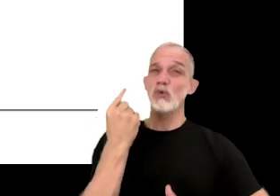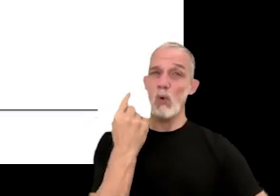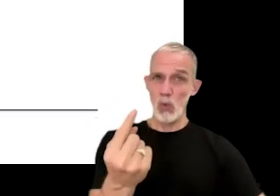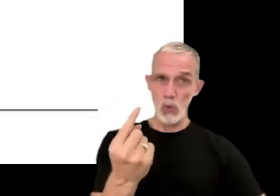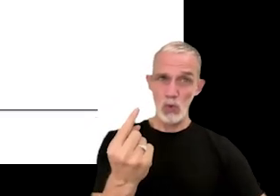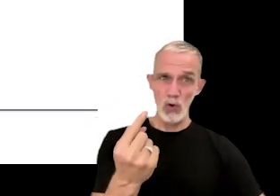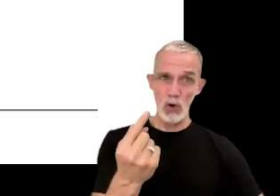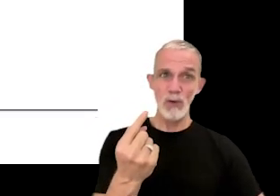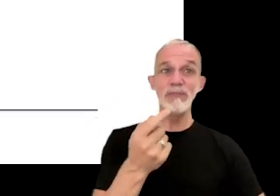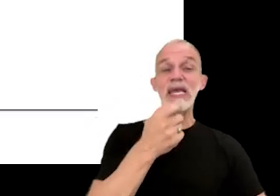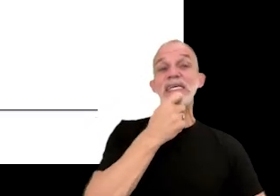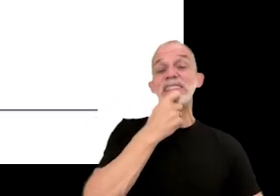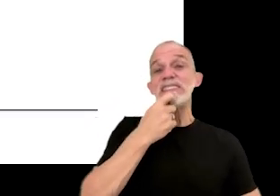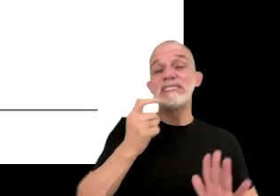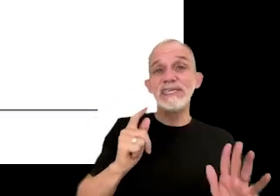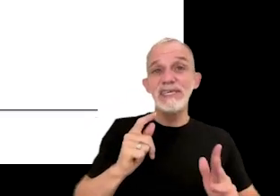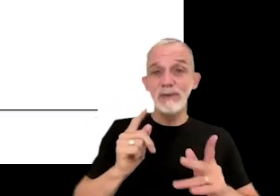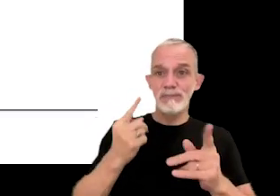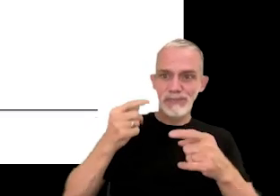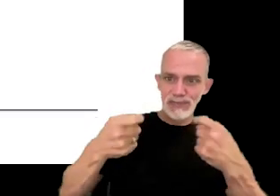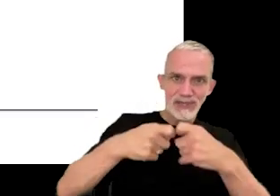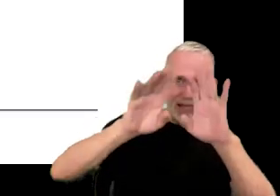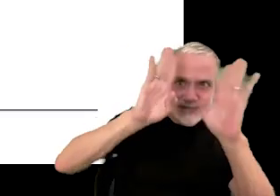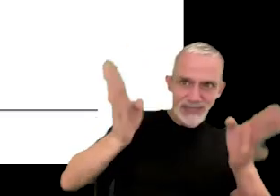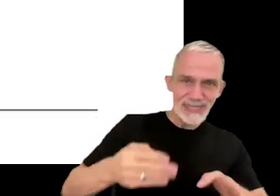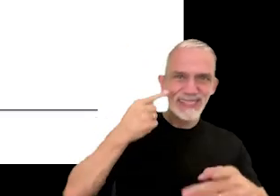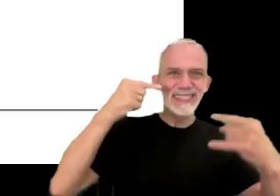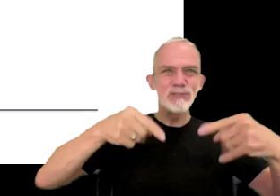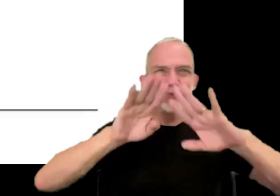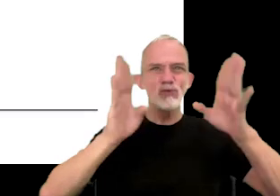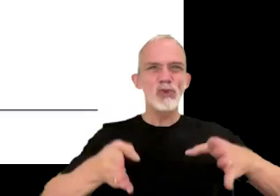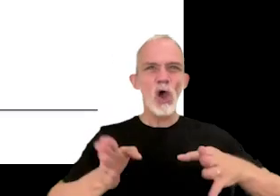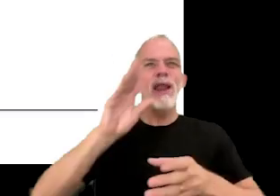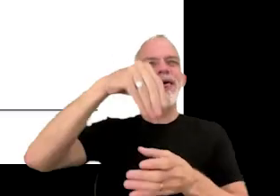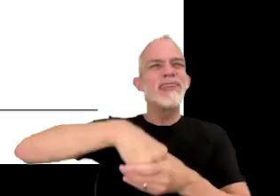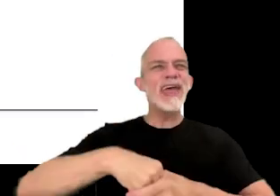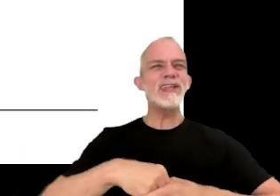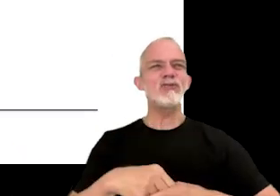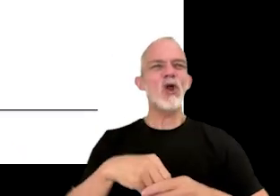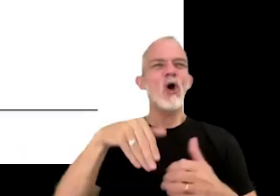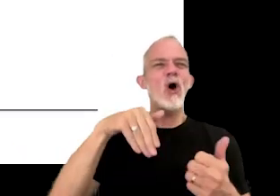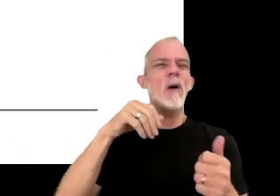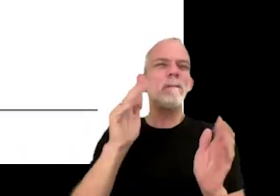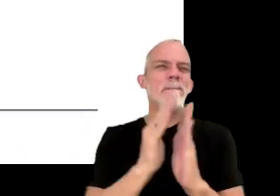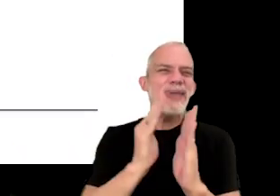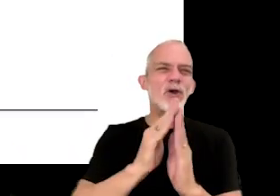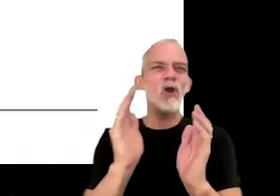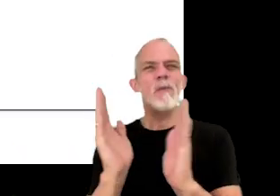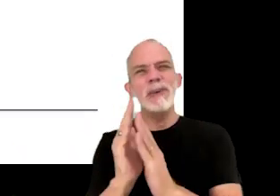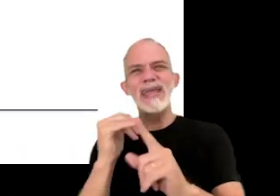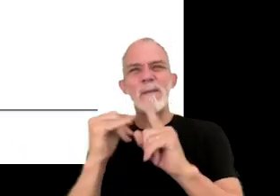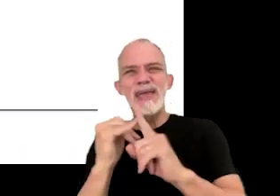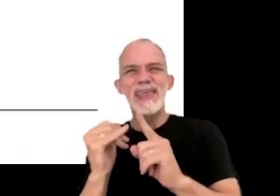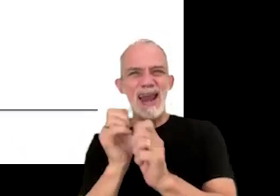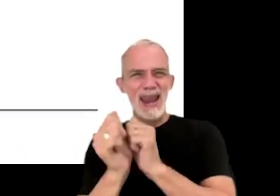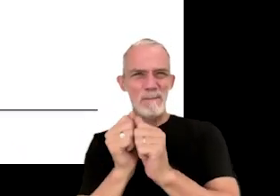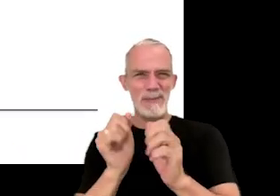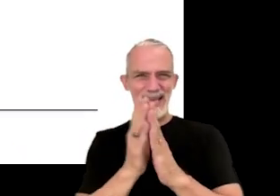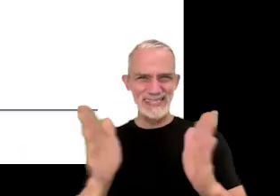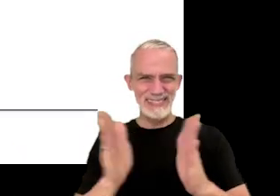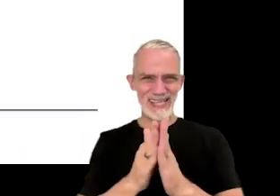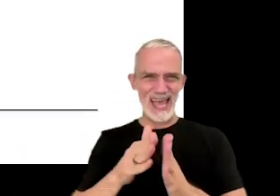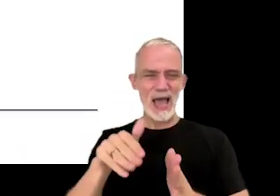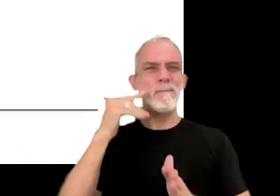la medida que la entidad encuadre en la categoría de micro, pequeña y mediana empresa.